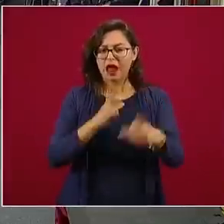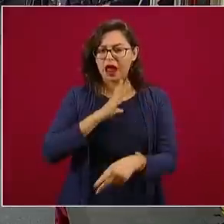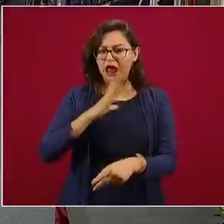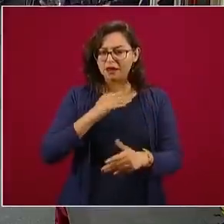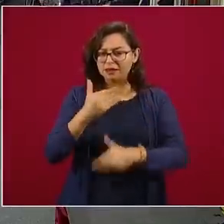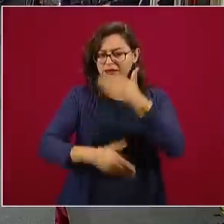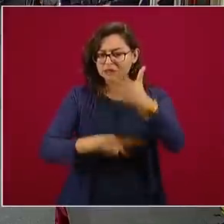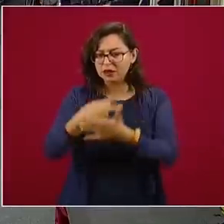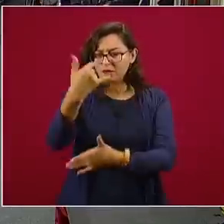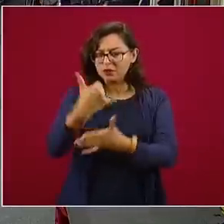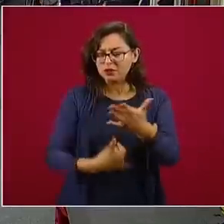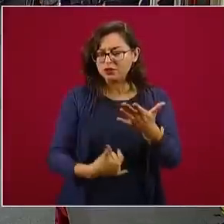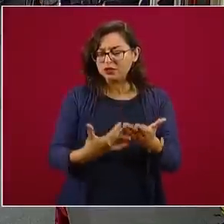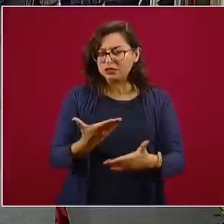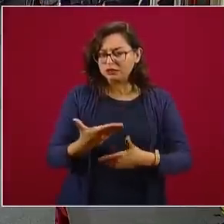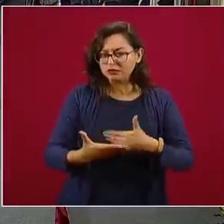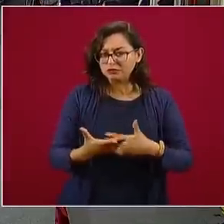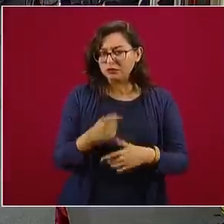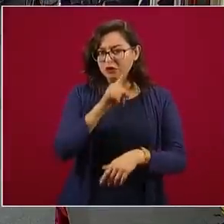Muy bien, pues